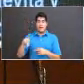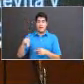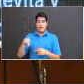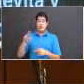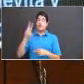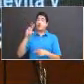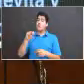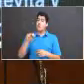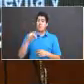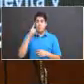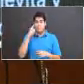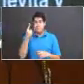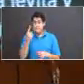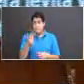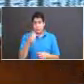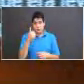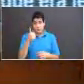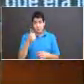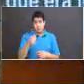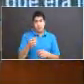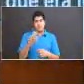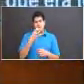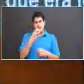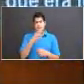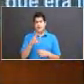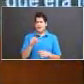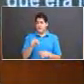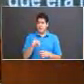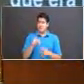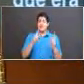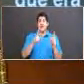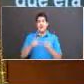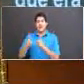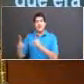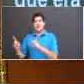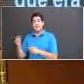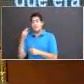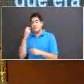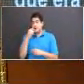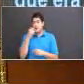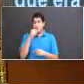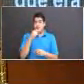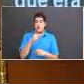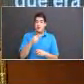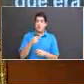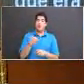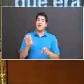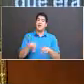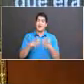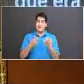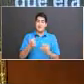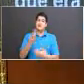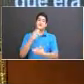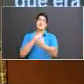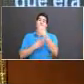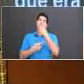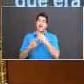de pan, sino porque la muchacha era de ahí y entonces él regresó. Él también era de ahí, regresó.